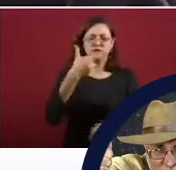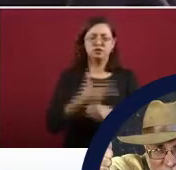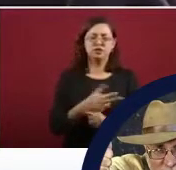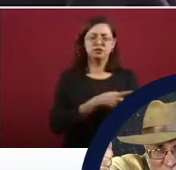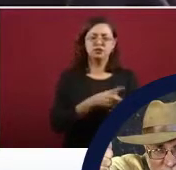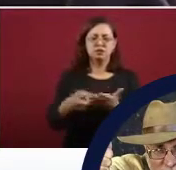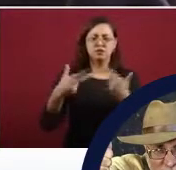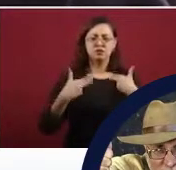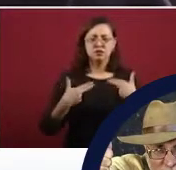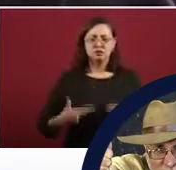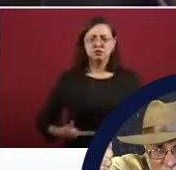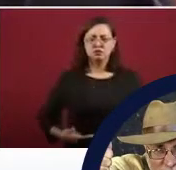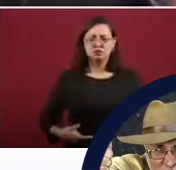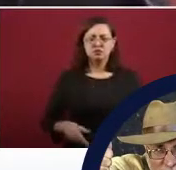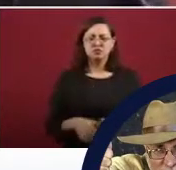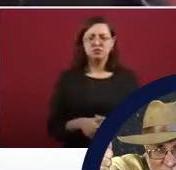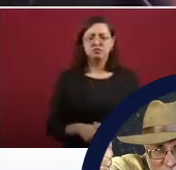enero,